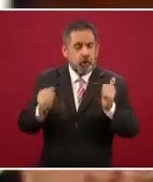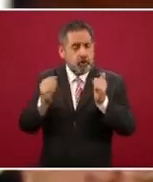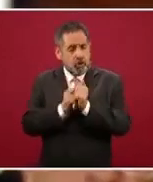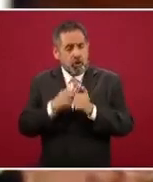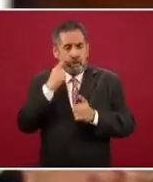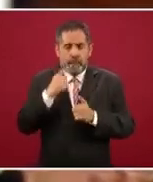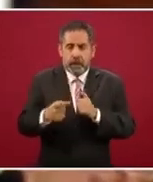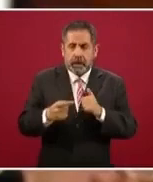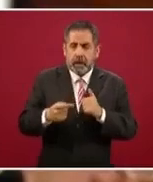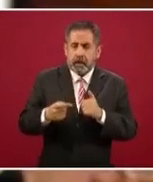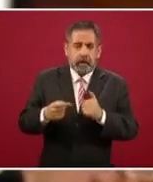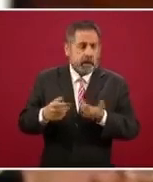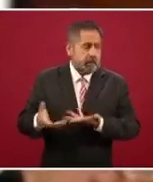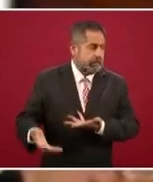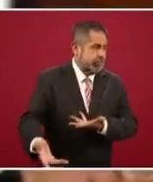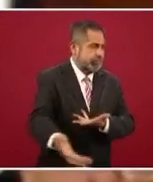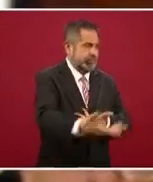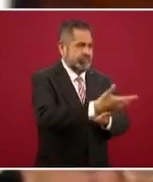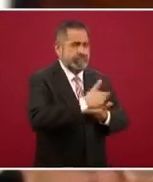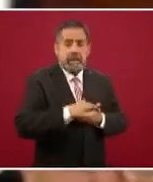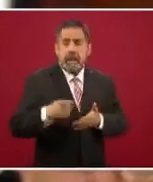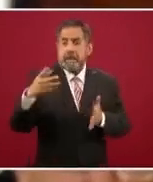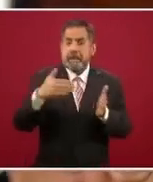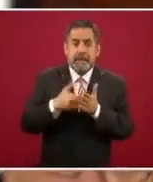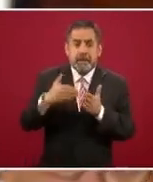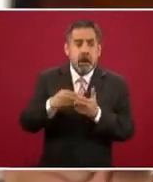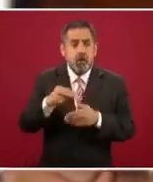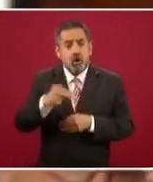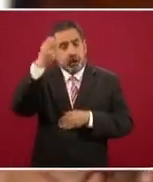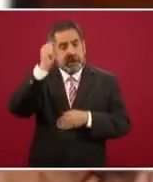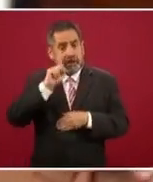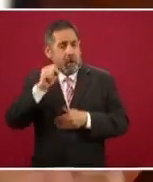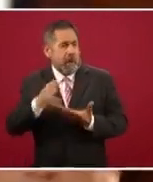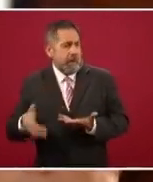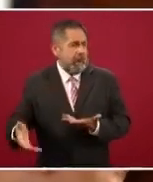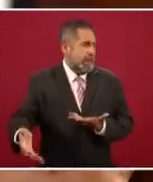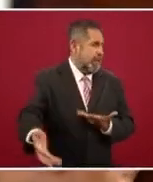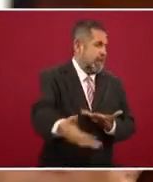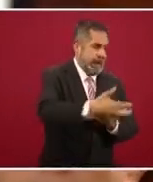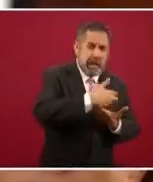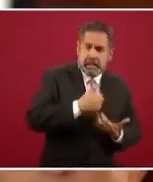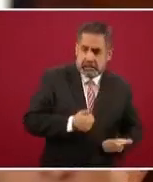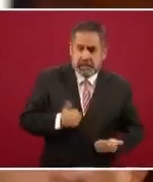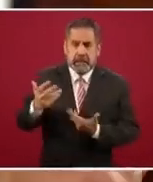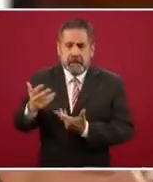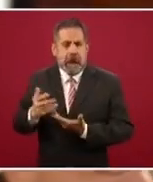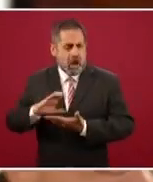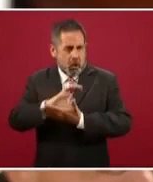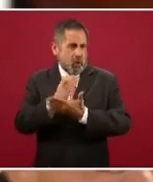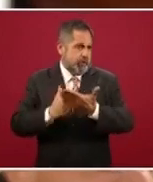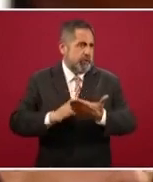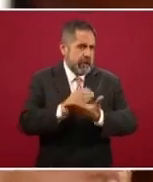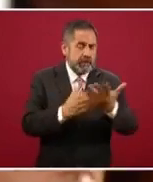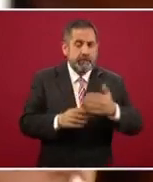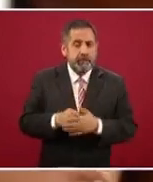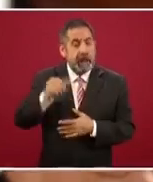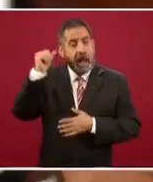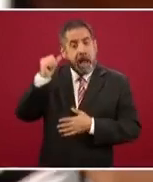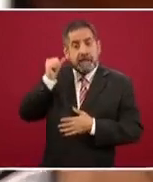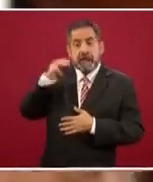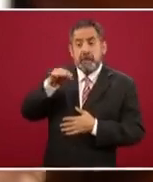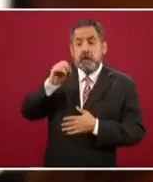para copiar las cosechas de más de 1,000 productores del norte de Sinaloa. En el mayo y abril y mayo